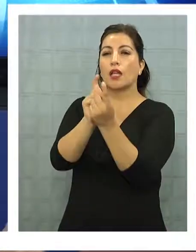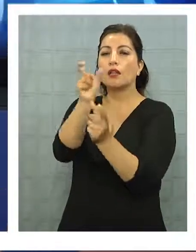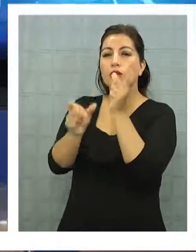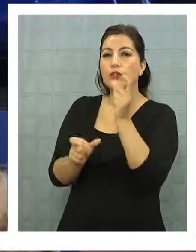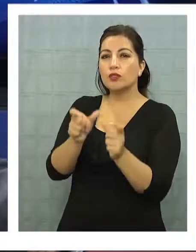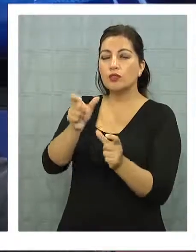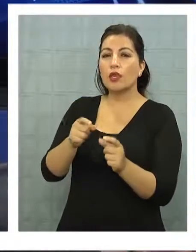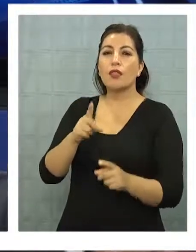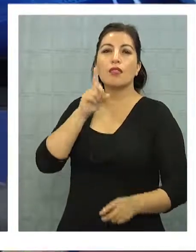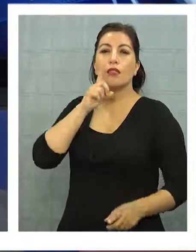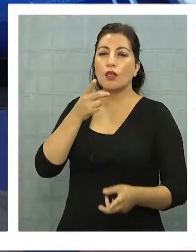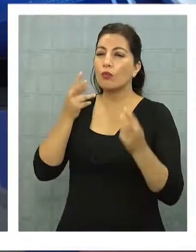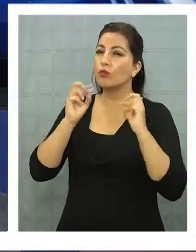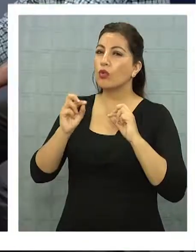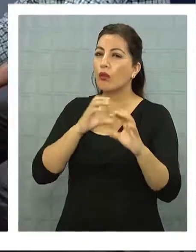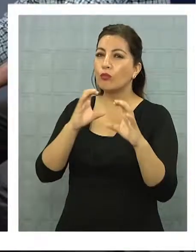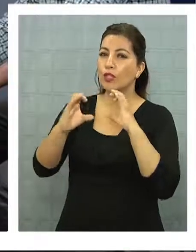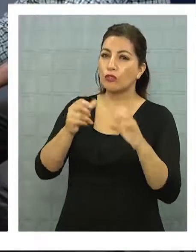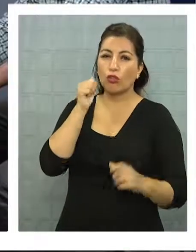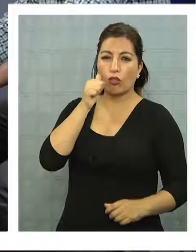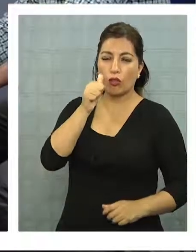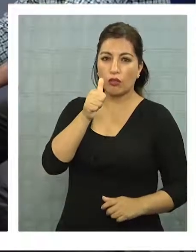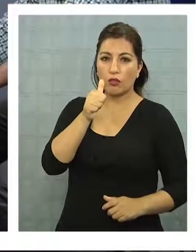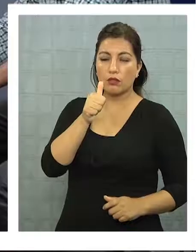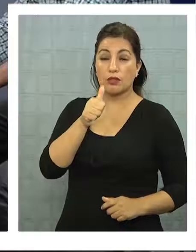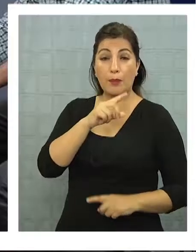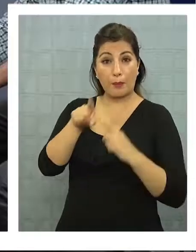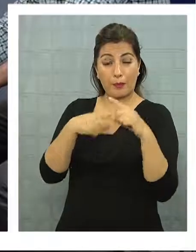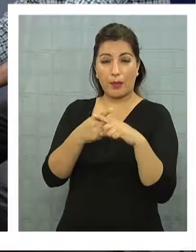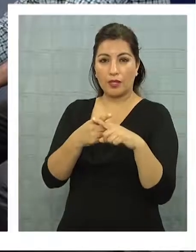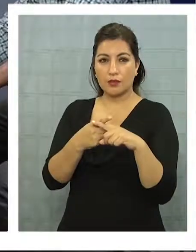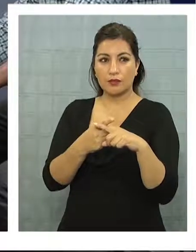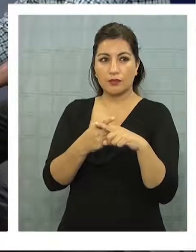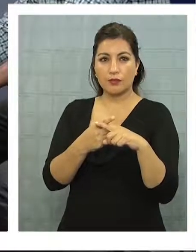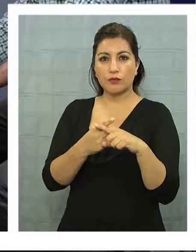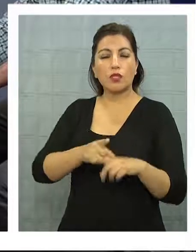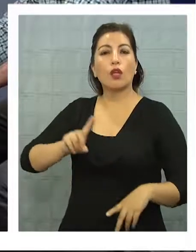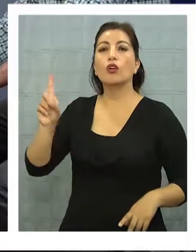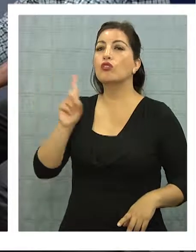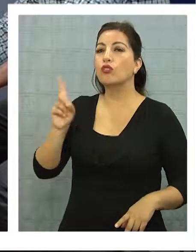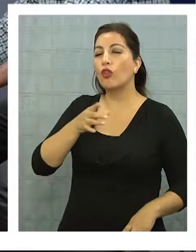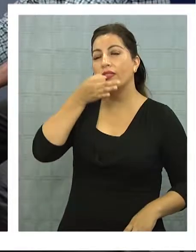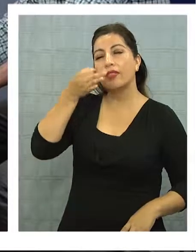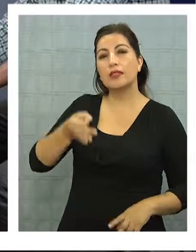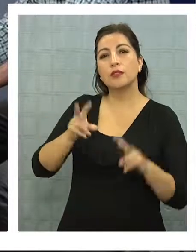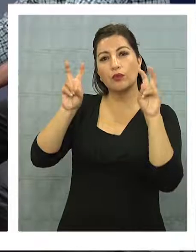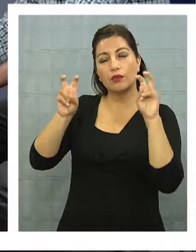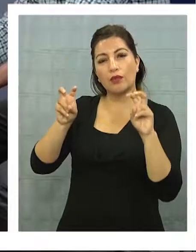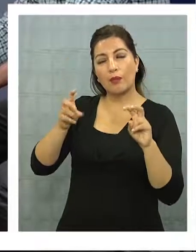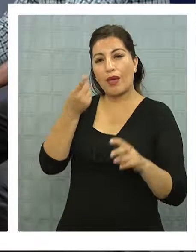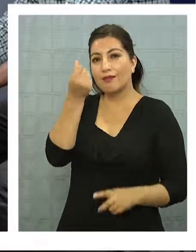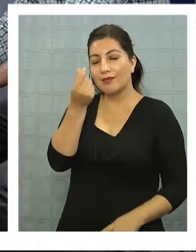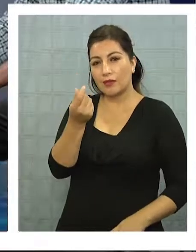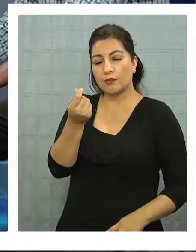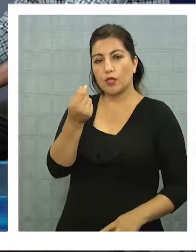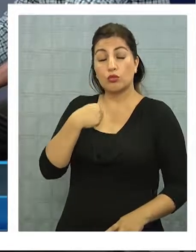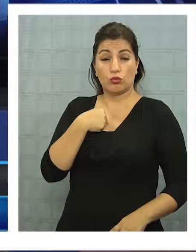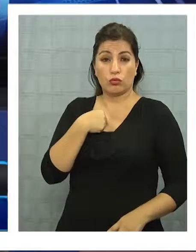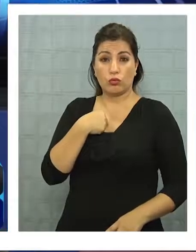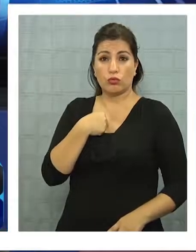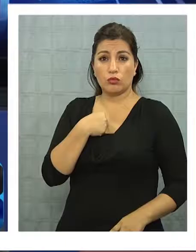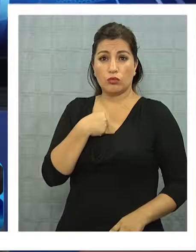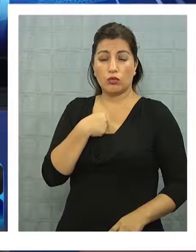posibilidades de comunicarse todos los días. Y además creo que tiene que ver, aunque no se mencione el tema económico, yo por lo menos